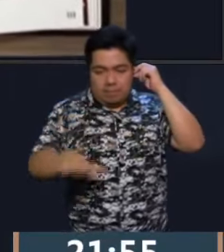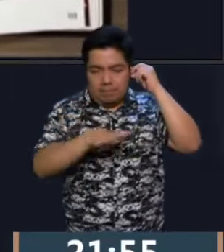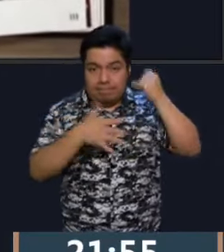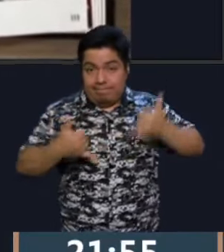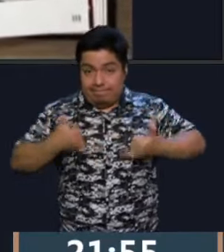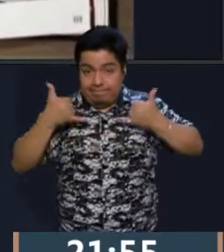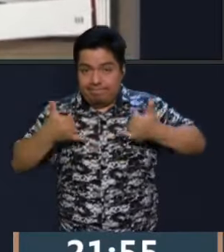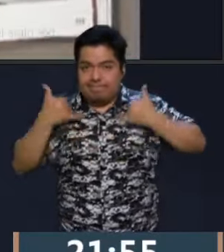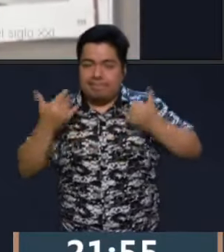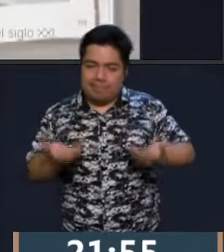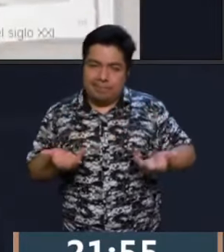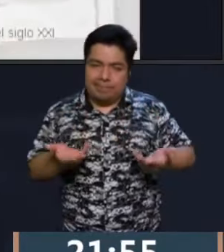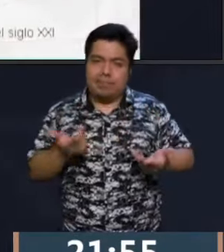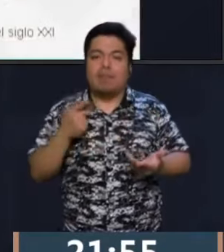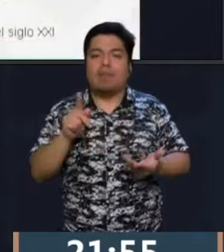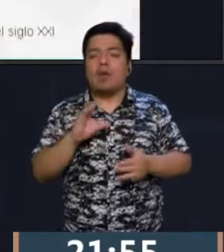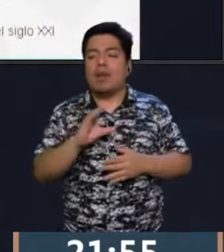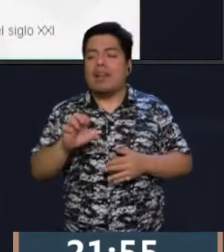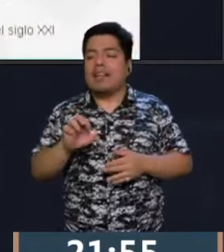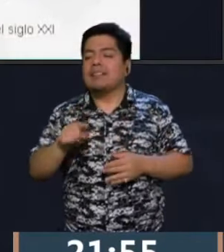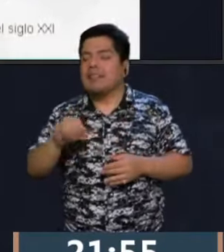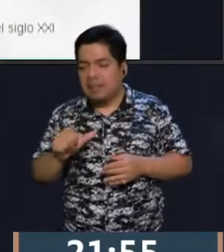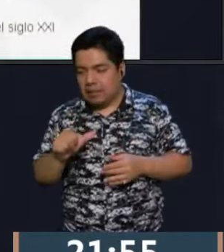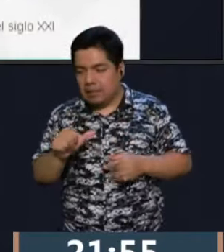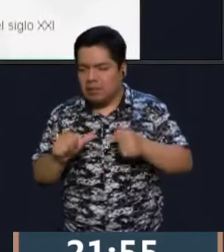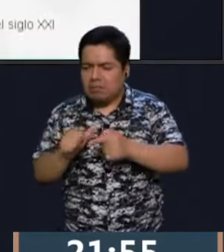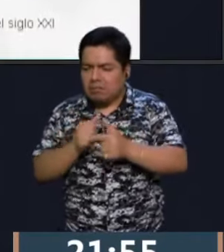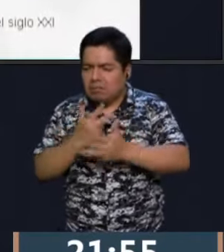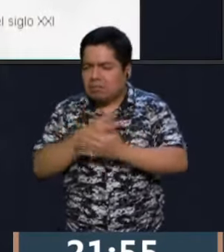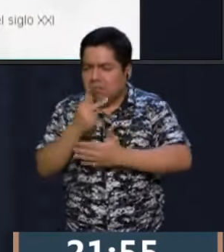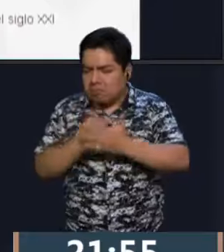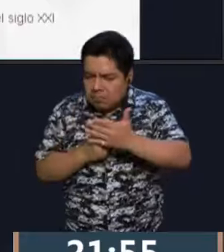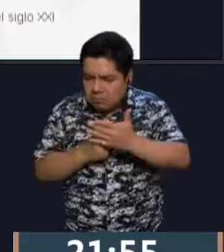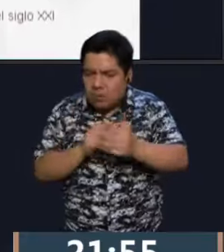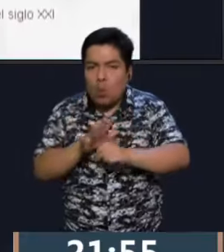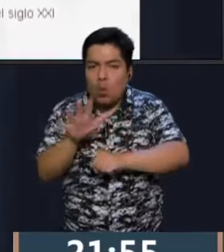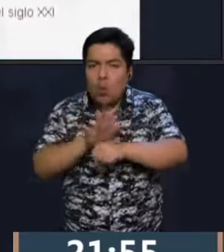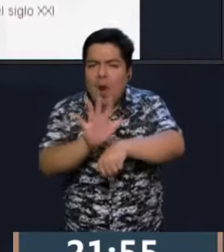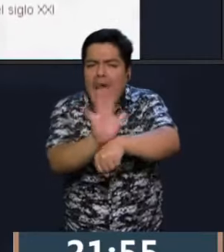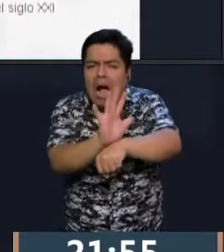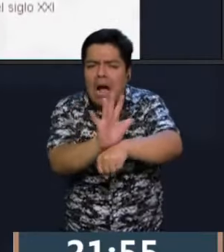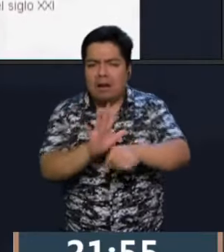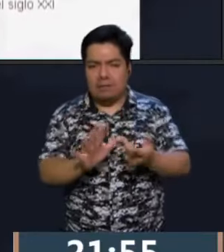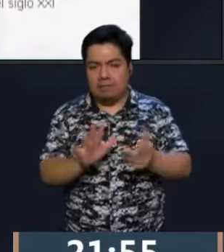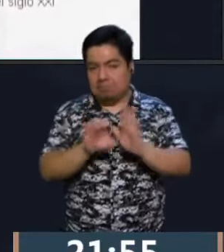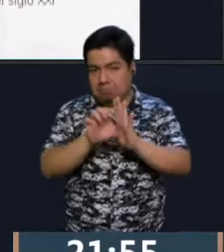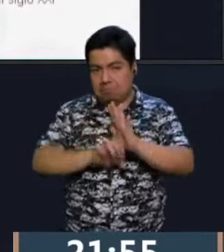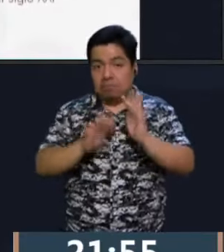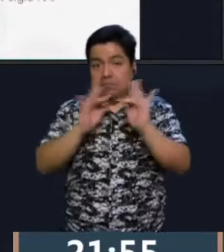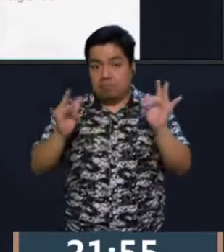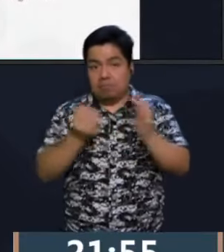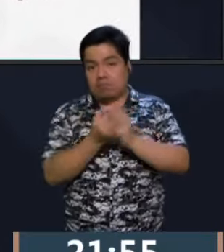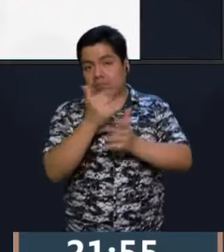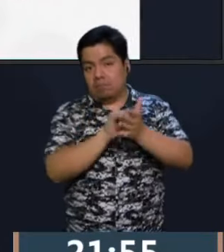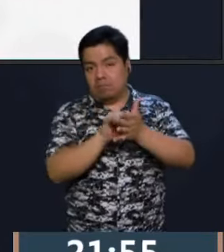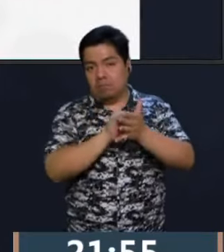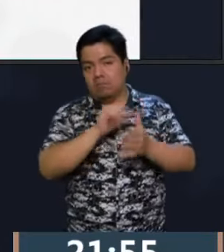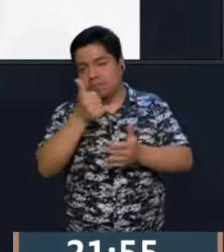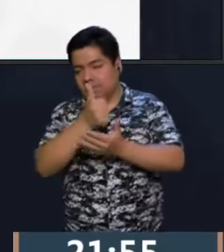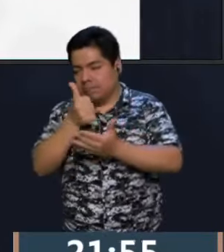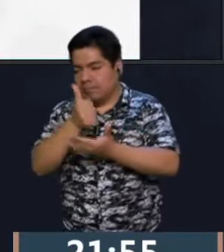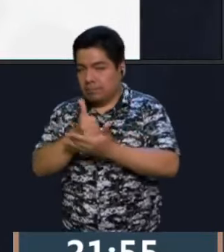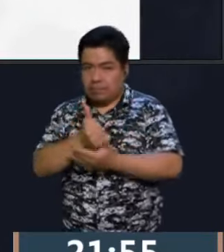joven, uh-huh, lo que la Cineteca programa y cuáles son los criterios de programación. En París, en Nueva York, en algunas ciudades del